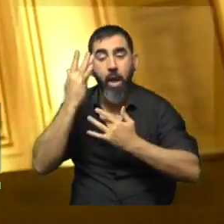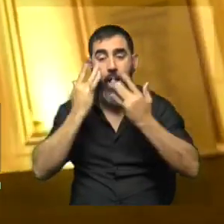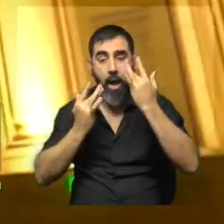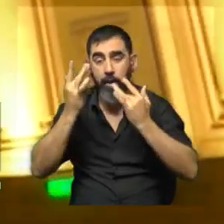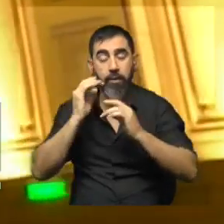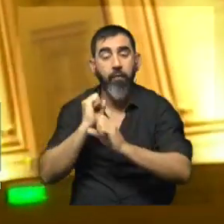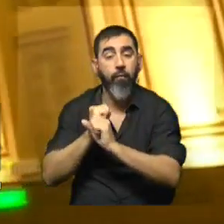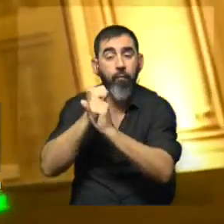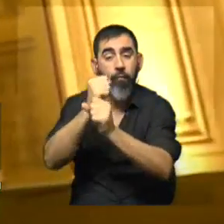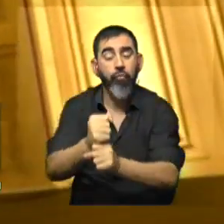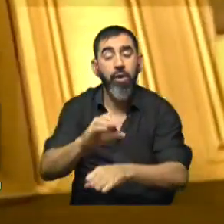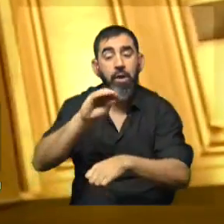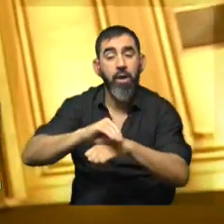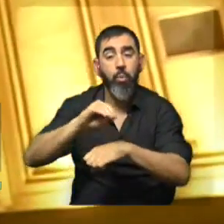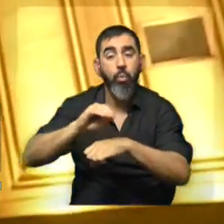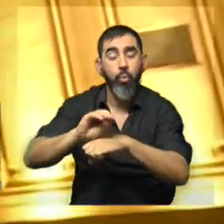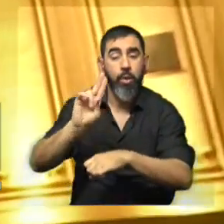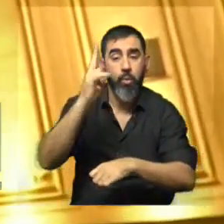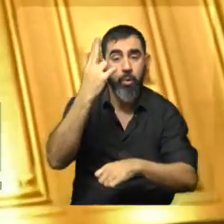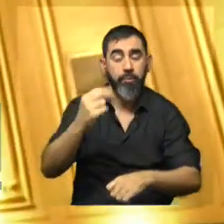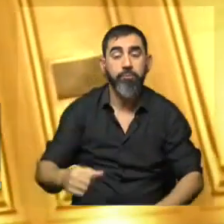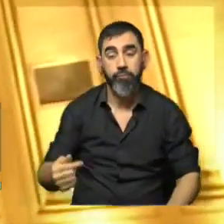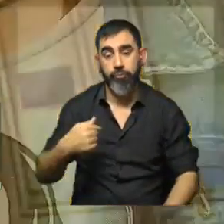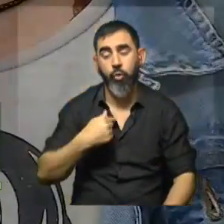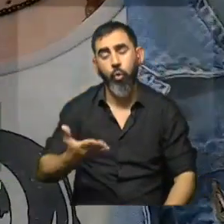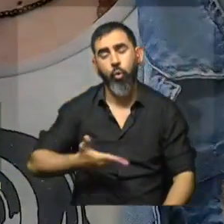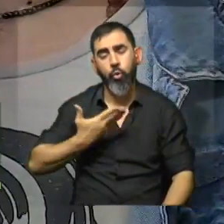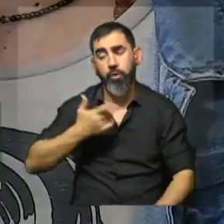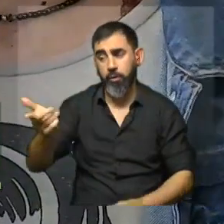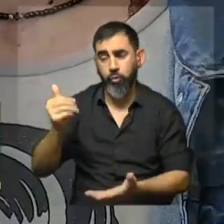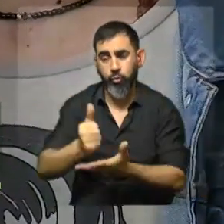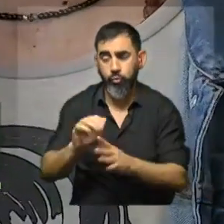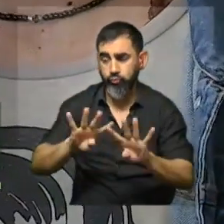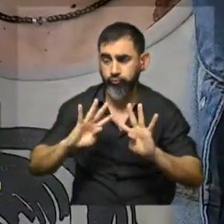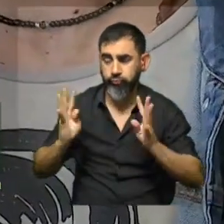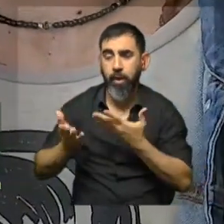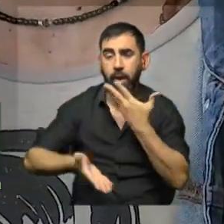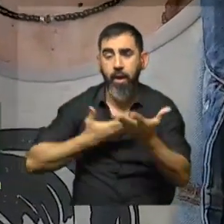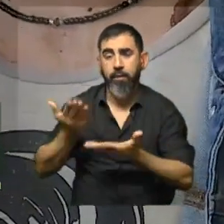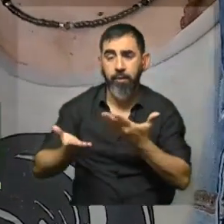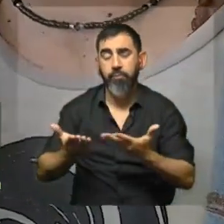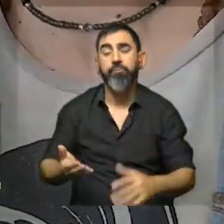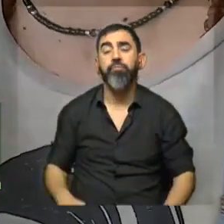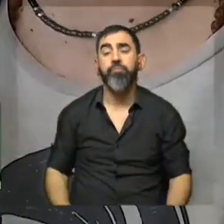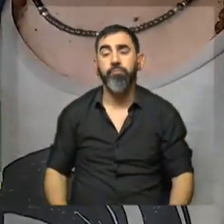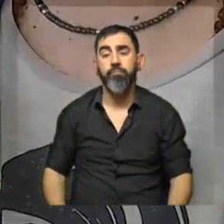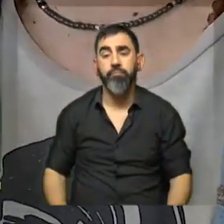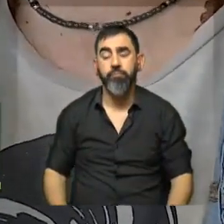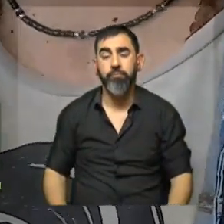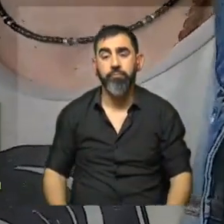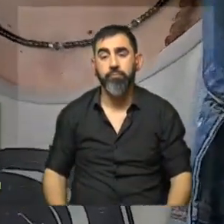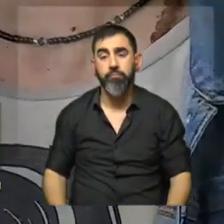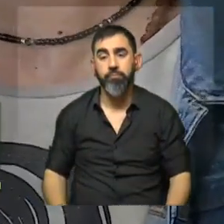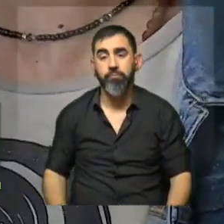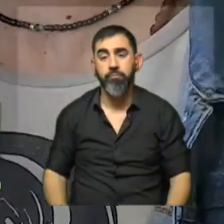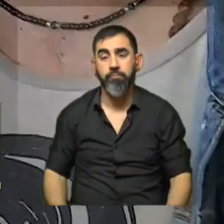han fundado la cultura de nuestro país. O sea, yo estoy muy contento de tenerlos a todos ellos cantando conmigo, con mi banda. Es